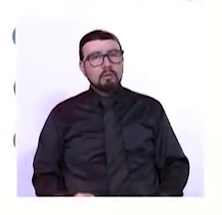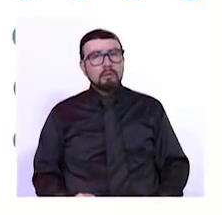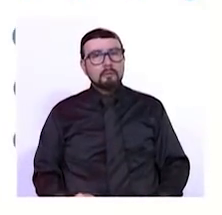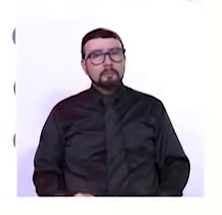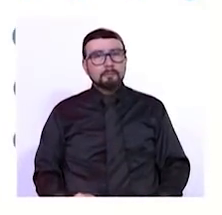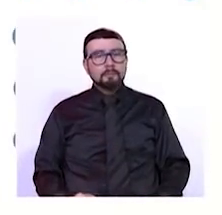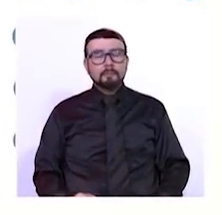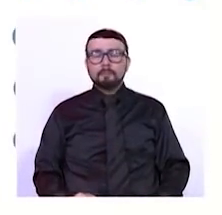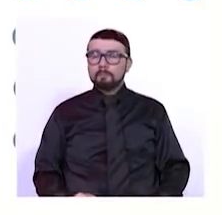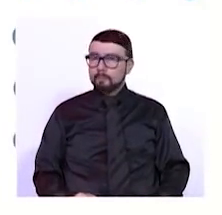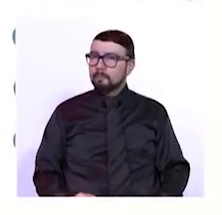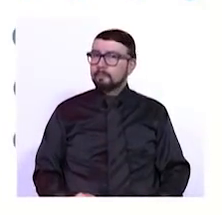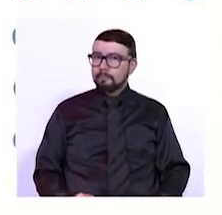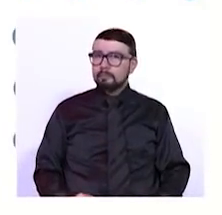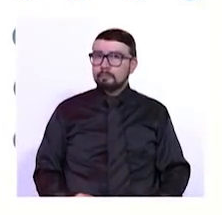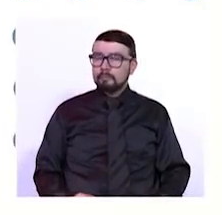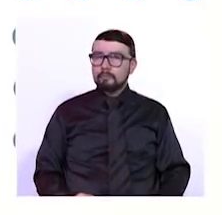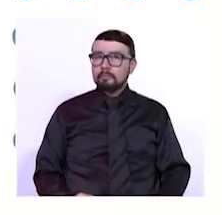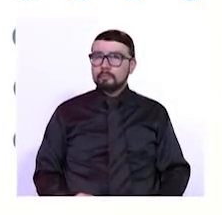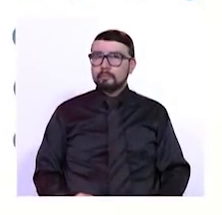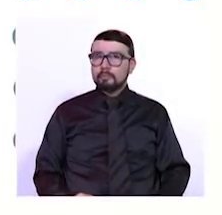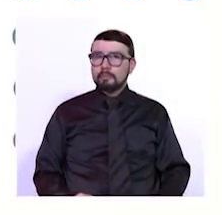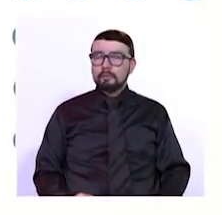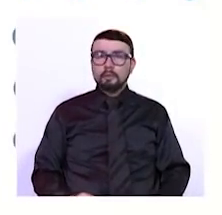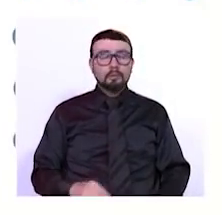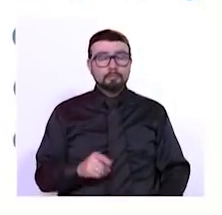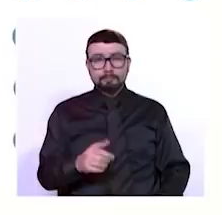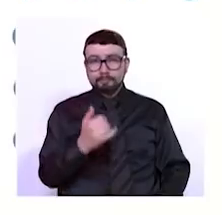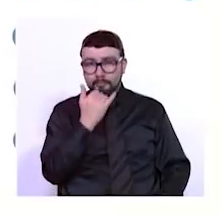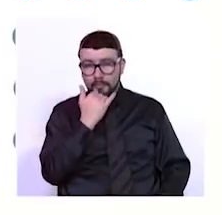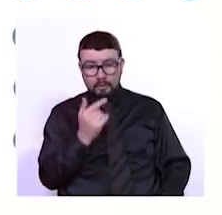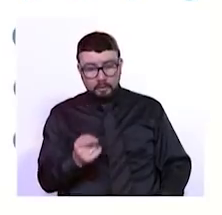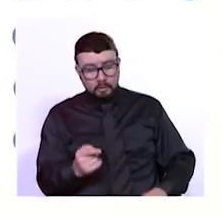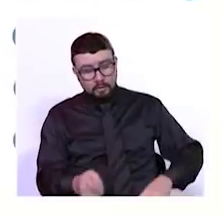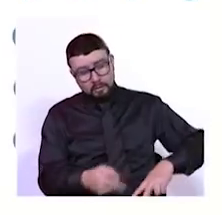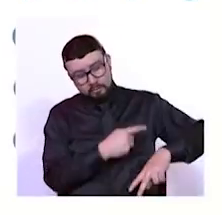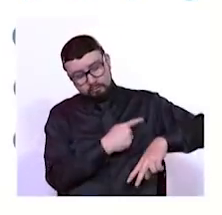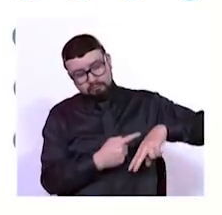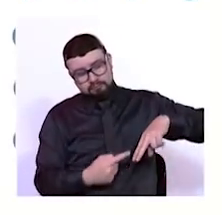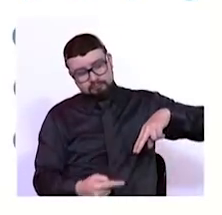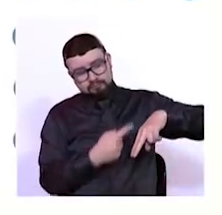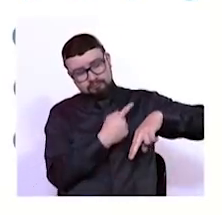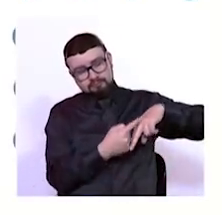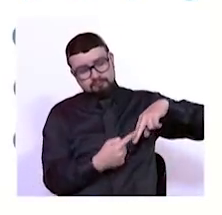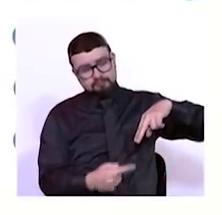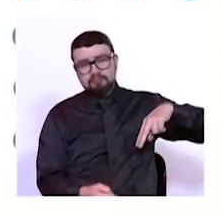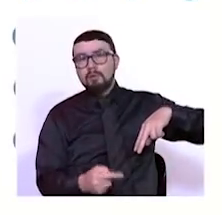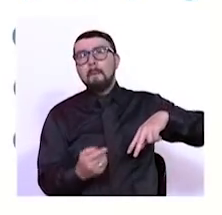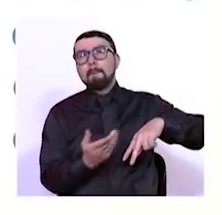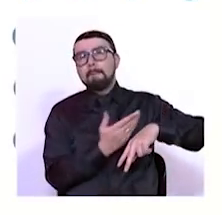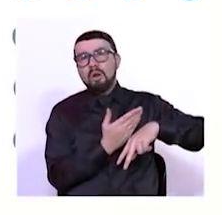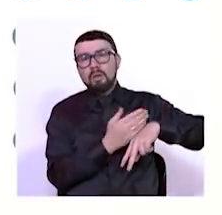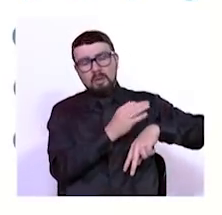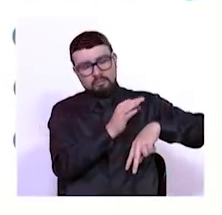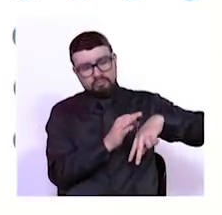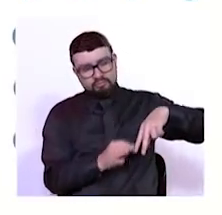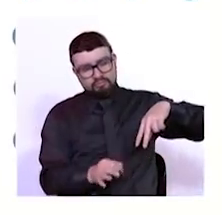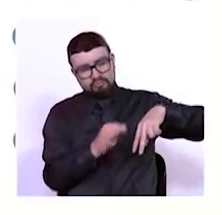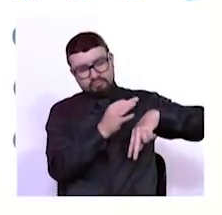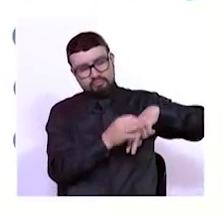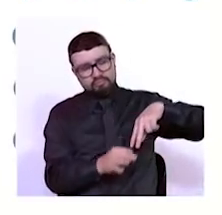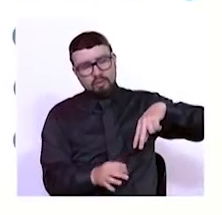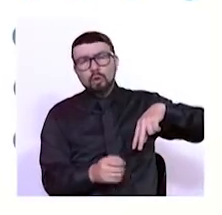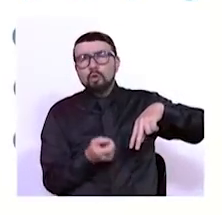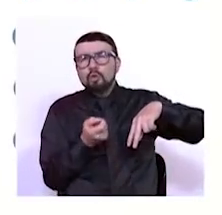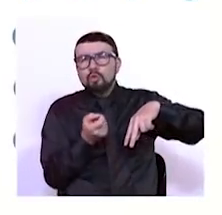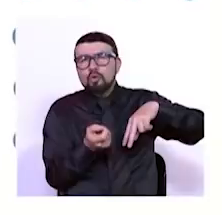Es muy diciente. Hay un trastorno vascular periférico, es decir, las venas superficiales, las venas